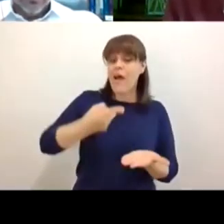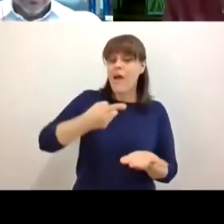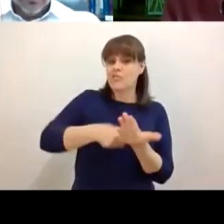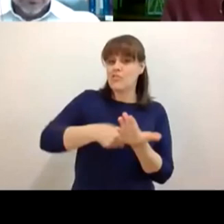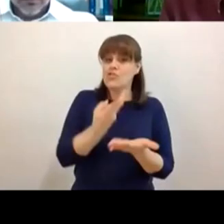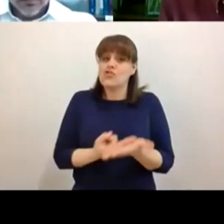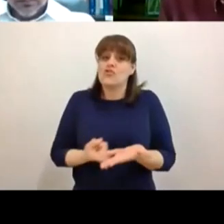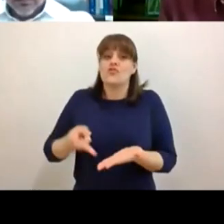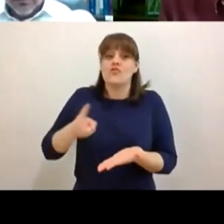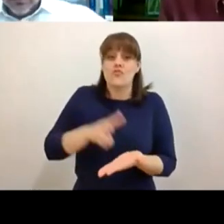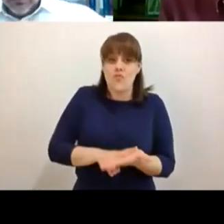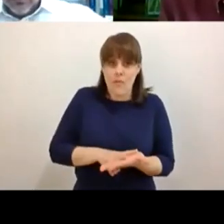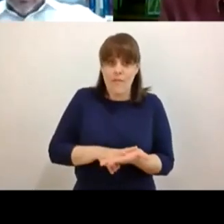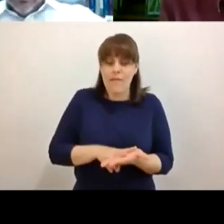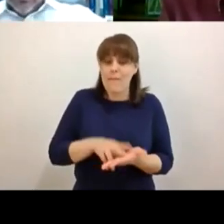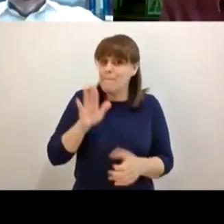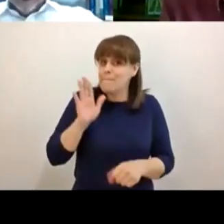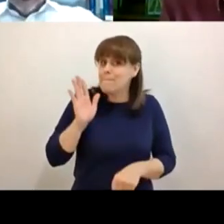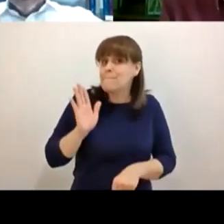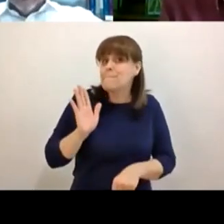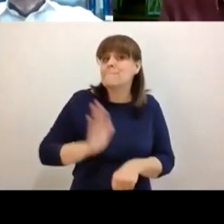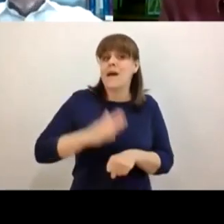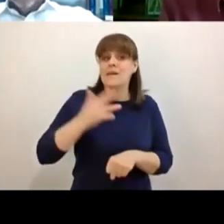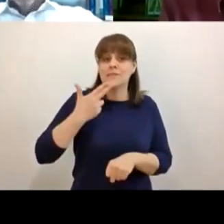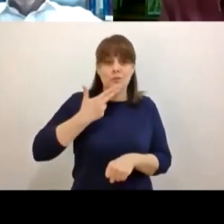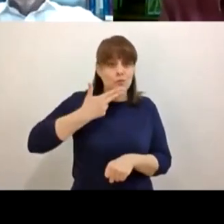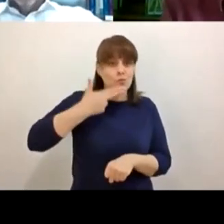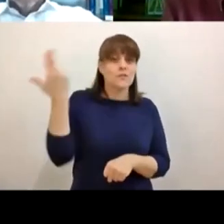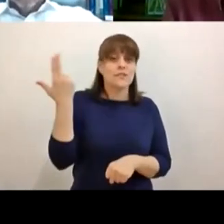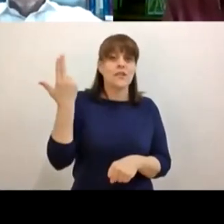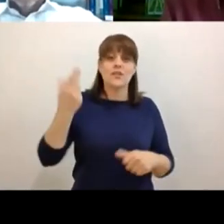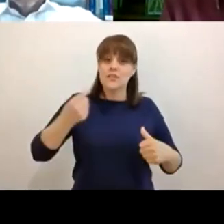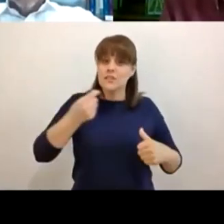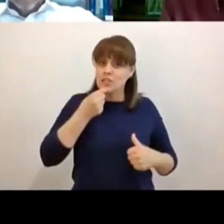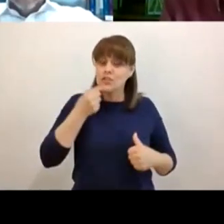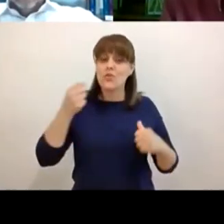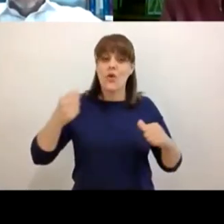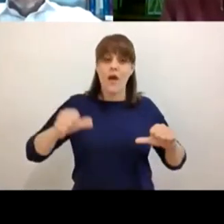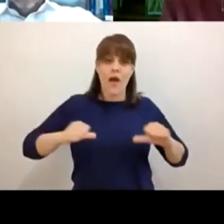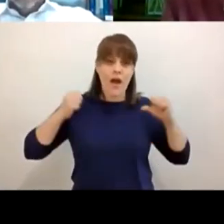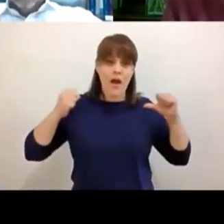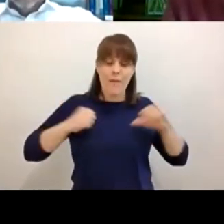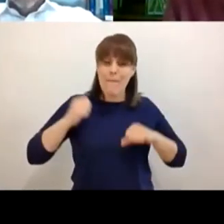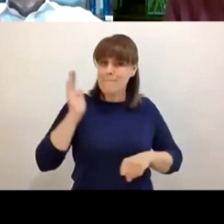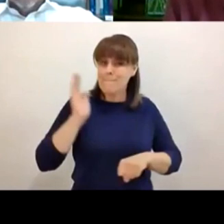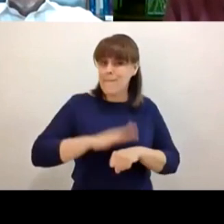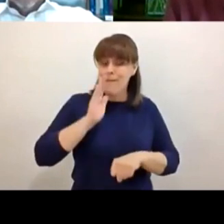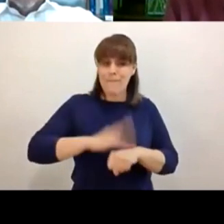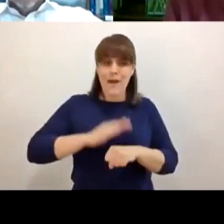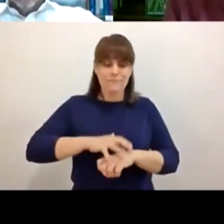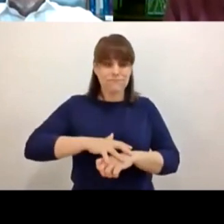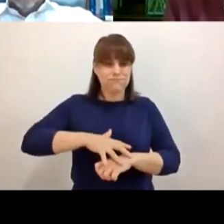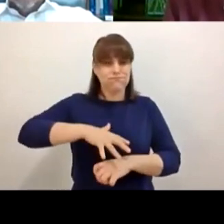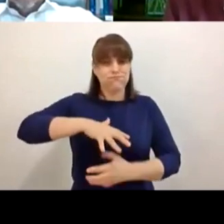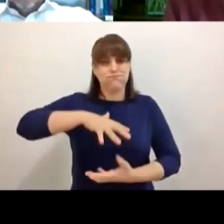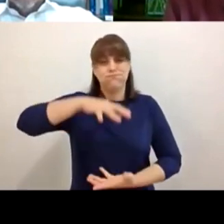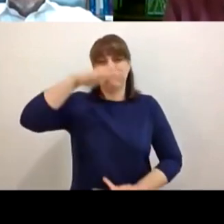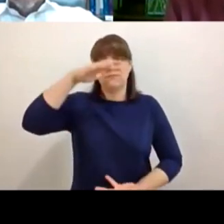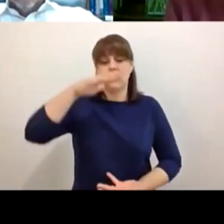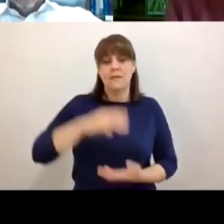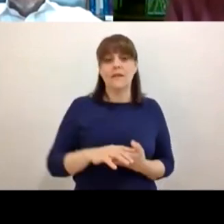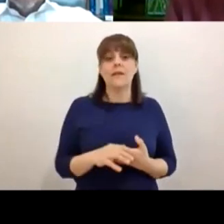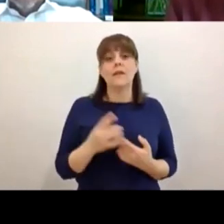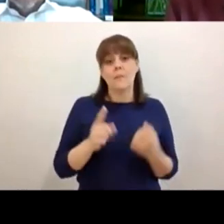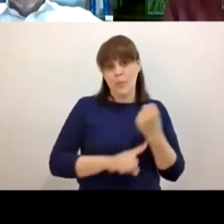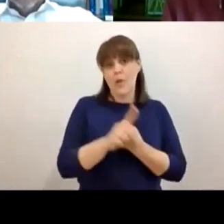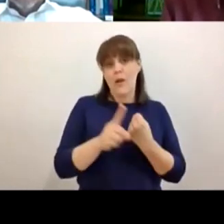índices crecientes de suicidio en niños y adolescentes muy preocupantes y tenemos muchas otras partes de la salud mental de esta